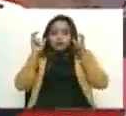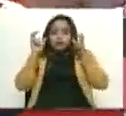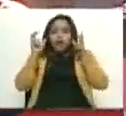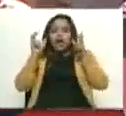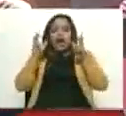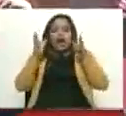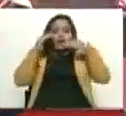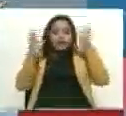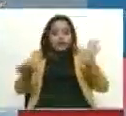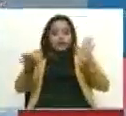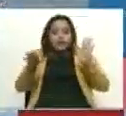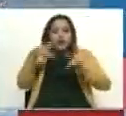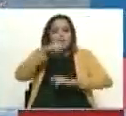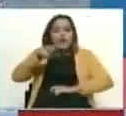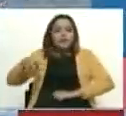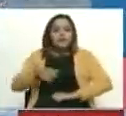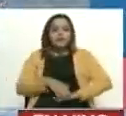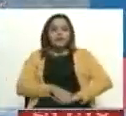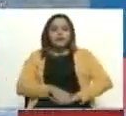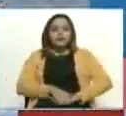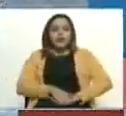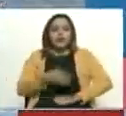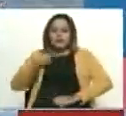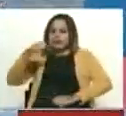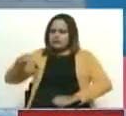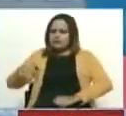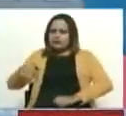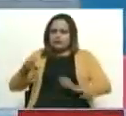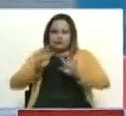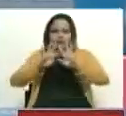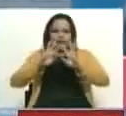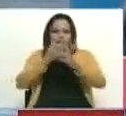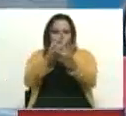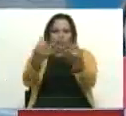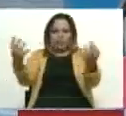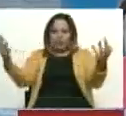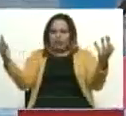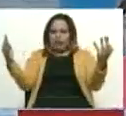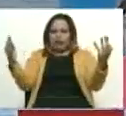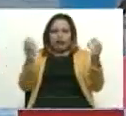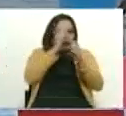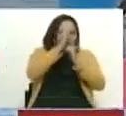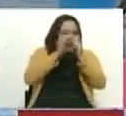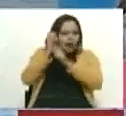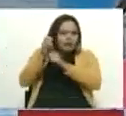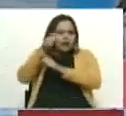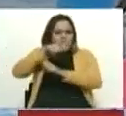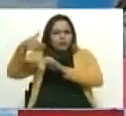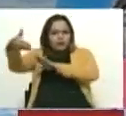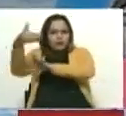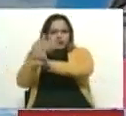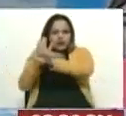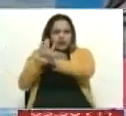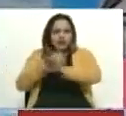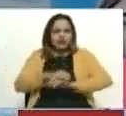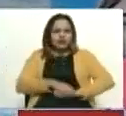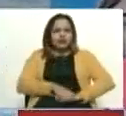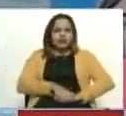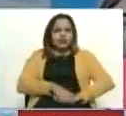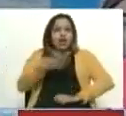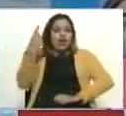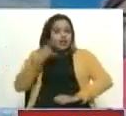pueblo. Pero uno se siente aquí y lo que ve al frente es un pocotón de cámaras y el pueblo atrás. Uno tiene